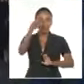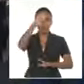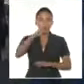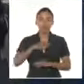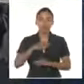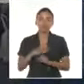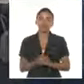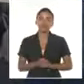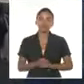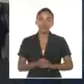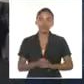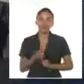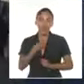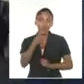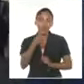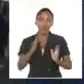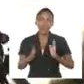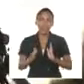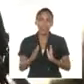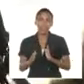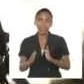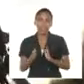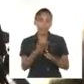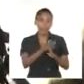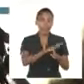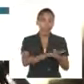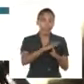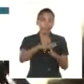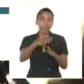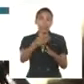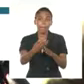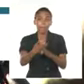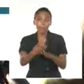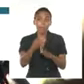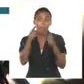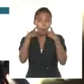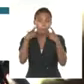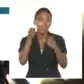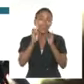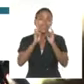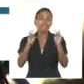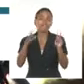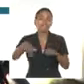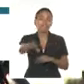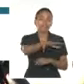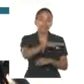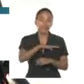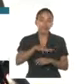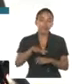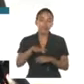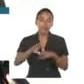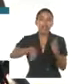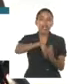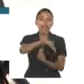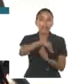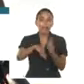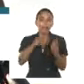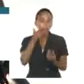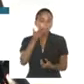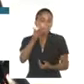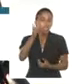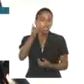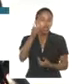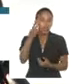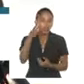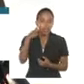ha marcado un antes y un después en la vida de nuestros hijos. La transformación para bien que ya se aprecia en